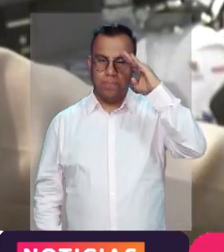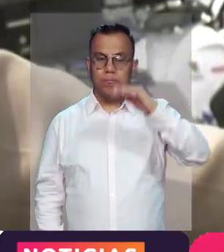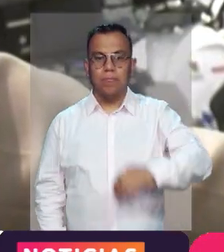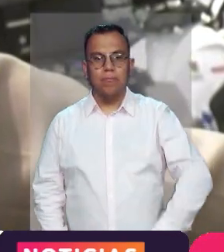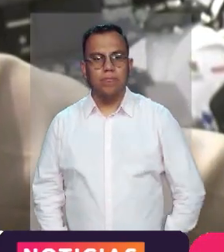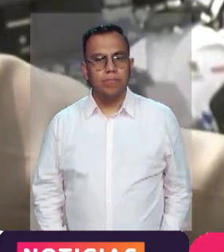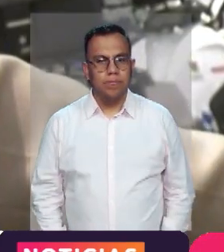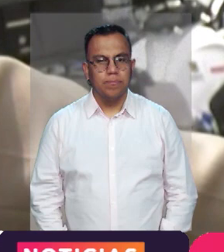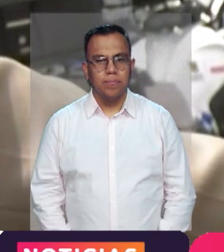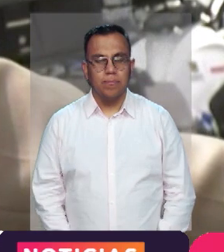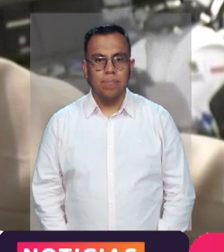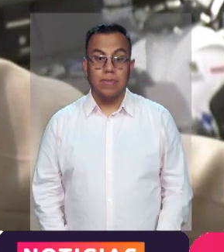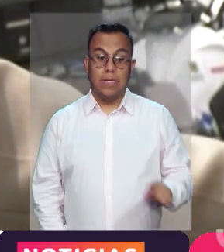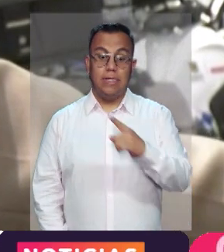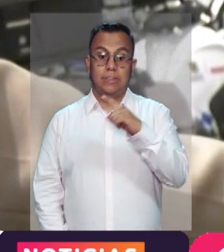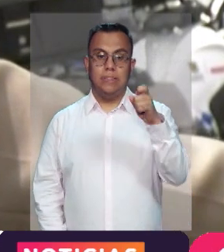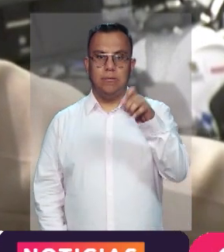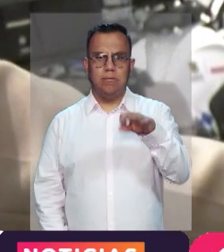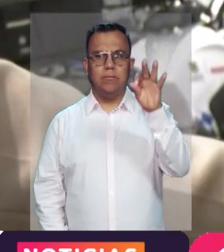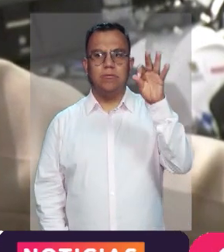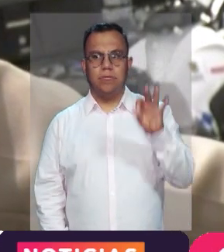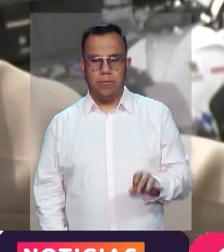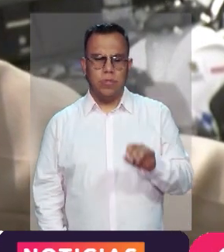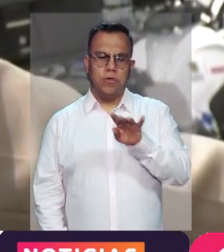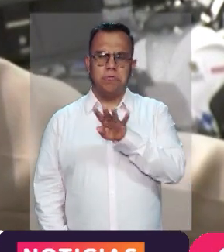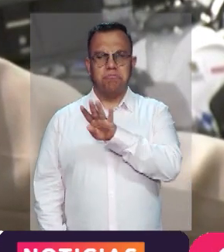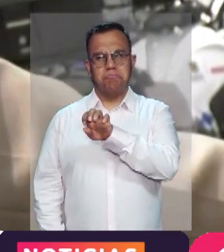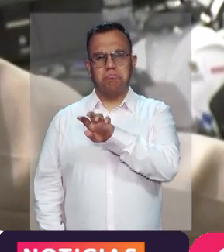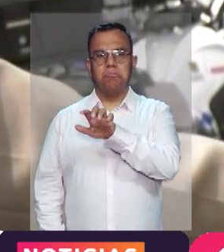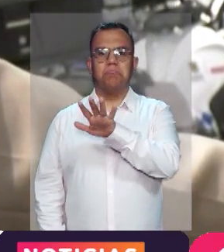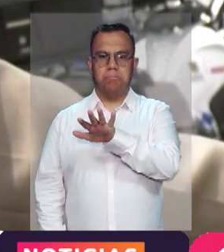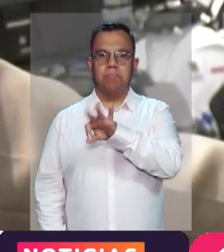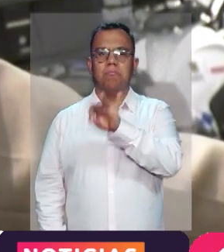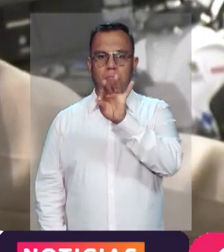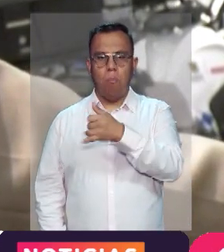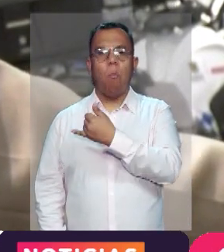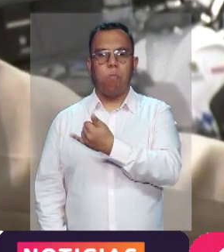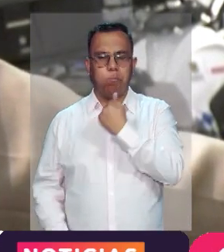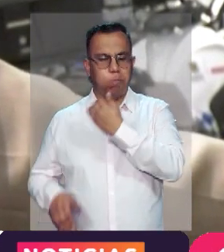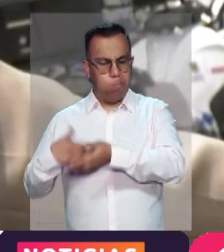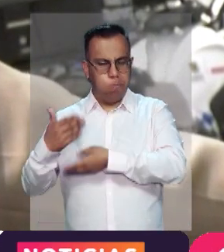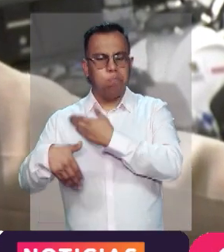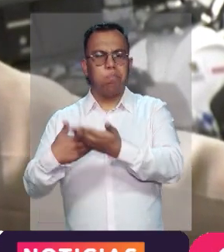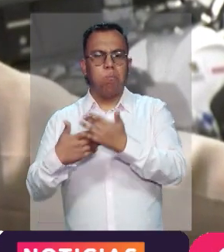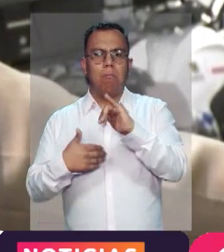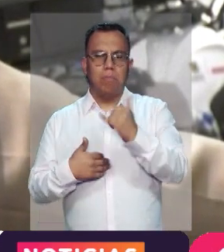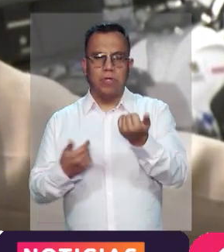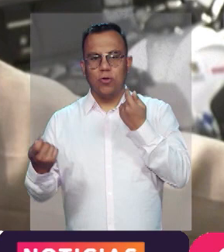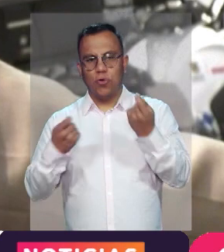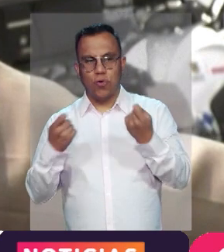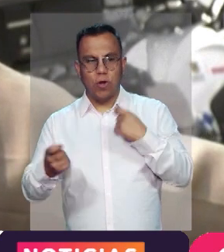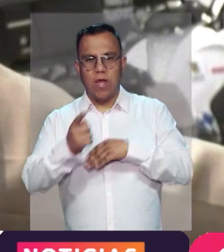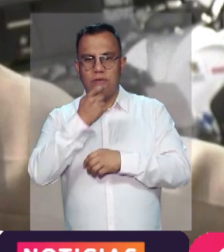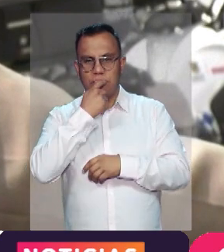De un 100%, diría que un 95% de ellos pueden hacer los procedimientos como tal, que es regular el